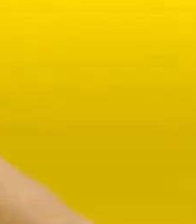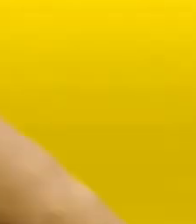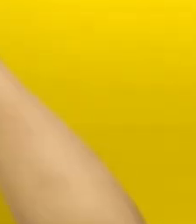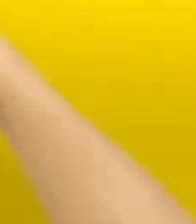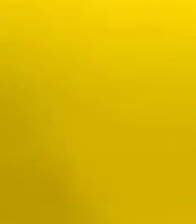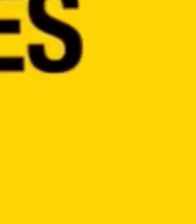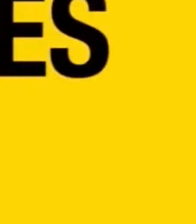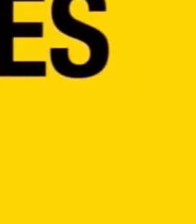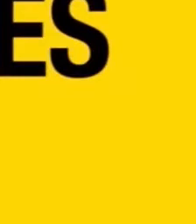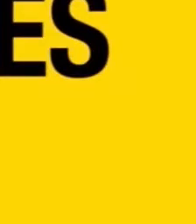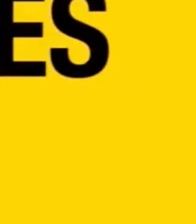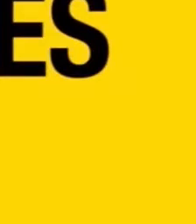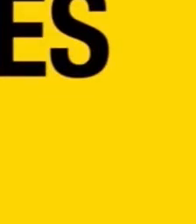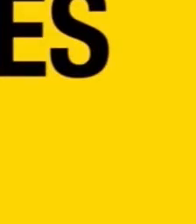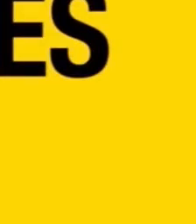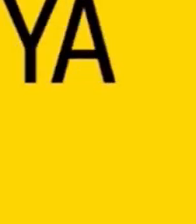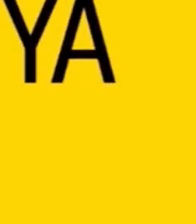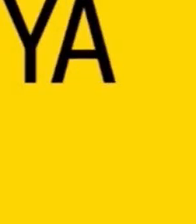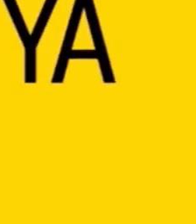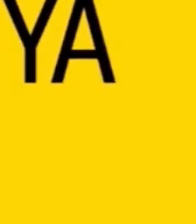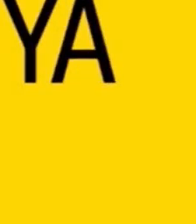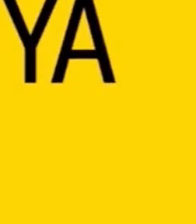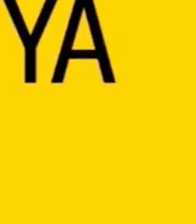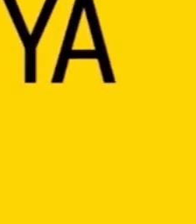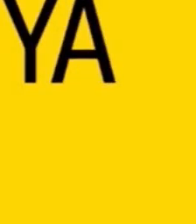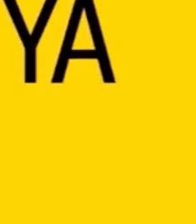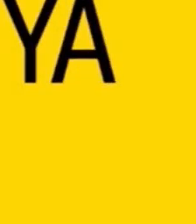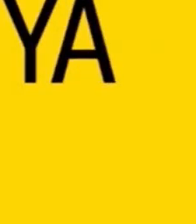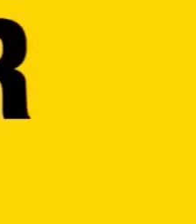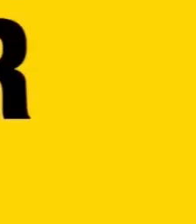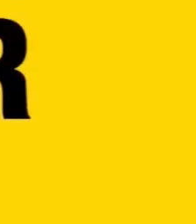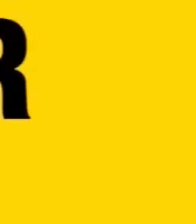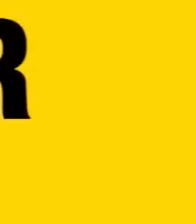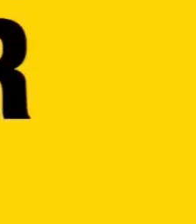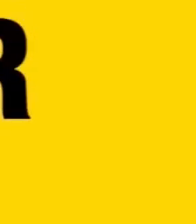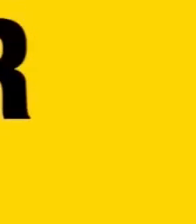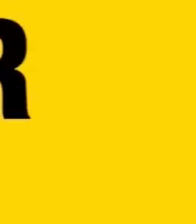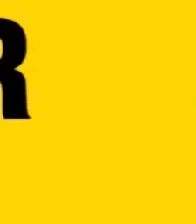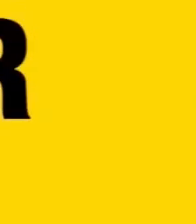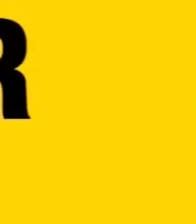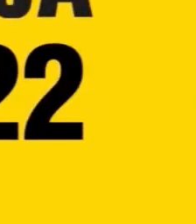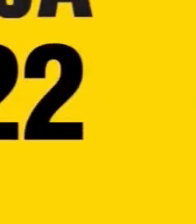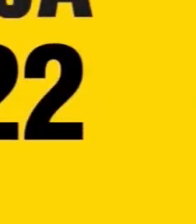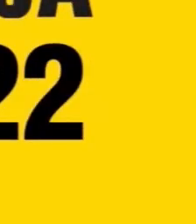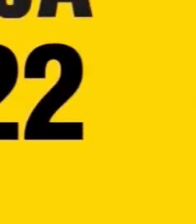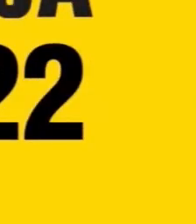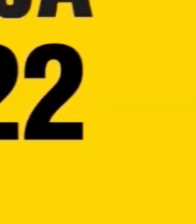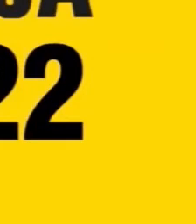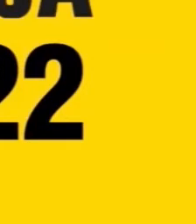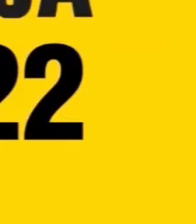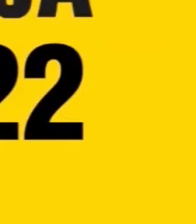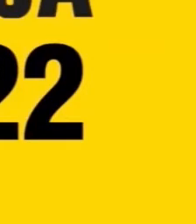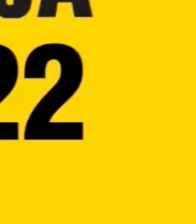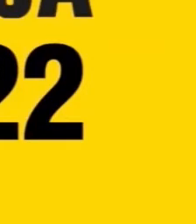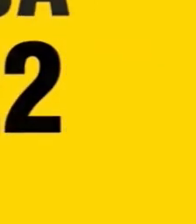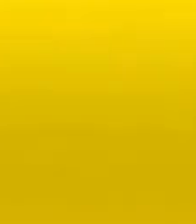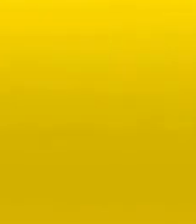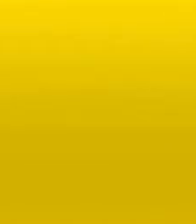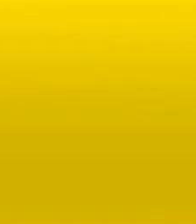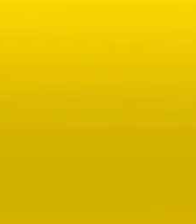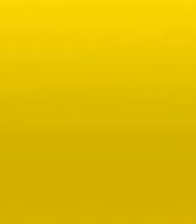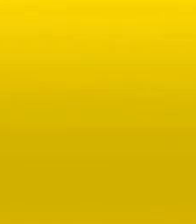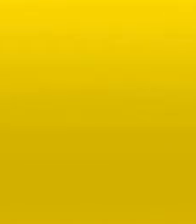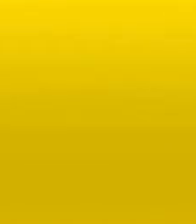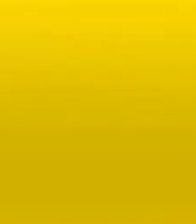Cuando tu PYME pauta en nuestras guías y portales, le habla a más de 15 millones de compradores potenciales. Pauta ya, la guía telefónica de